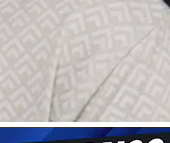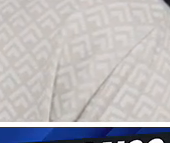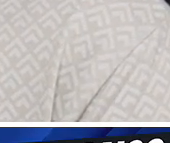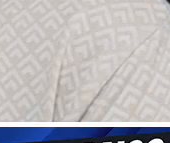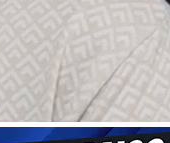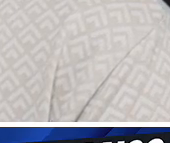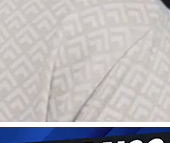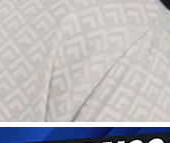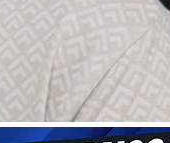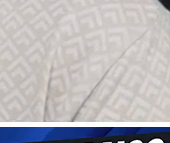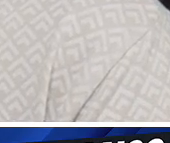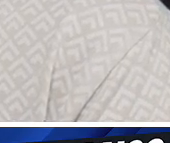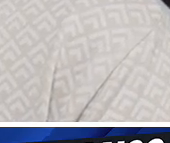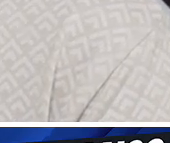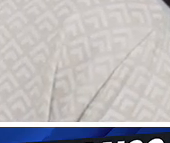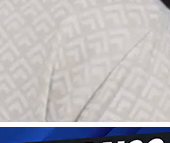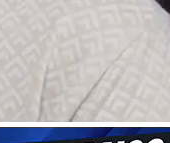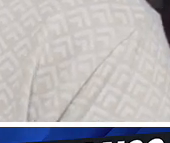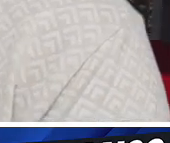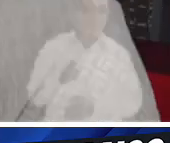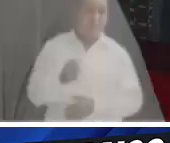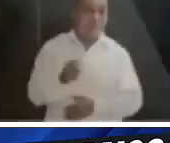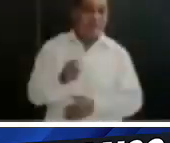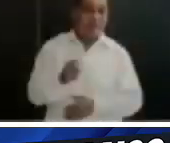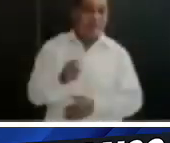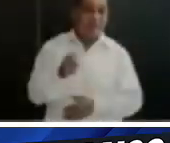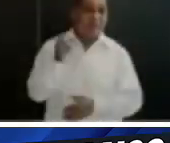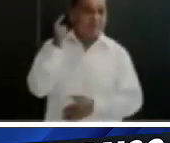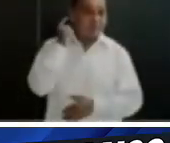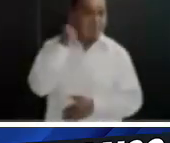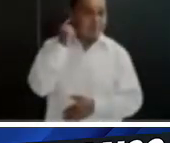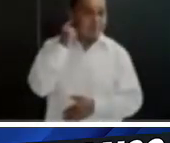AMLO es un peligro para México. Vamos a escucharlo.